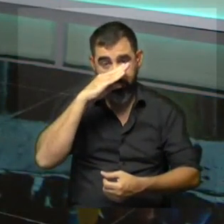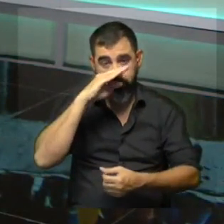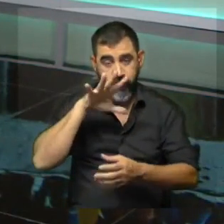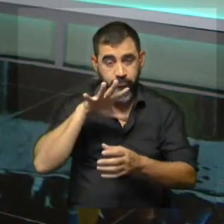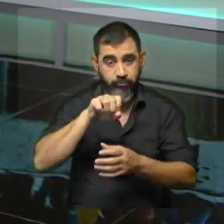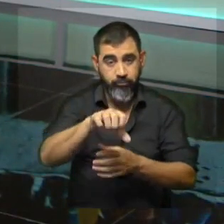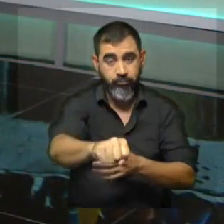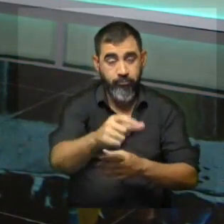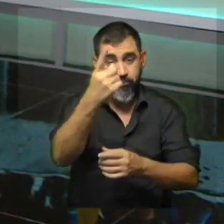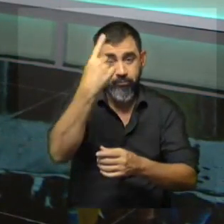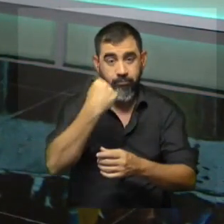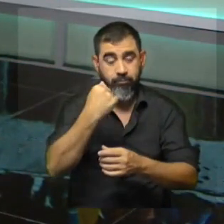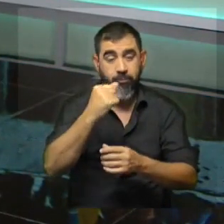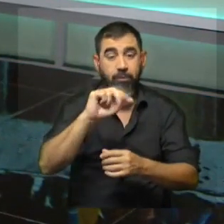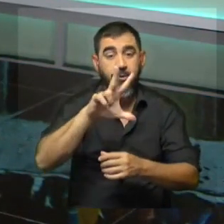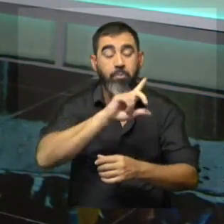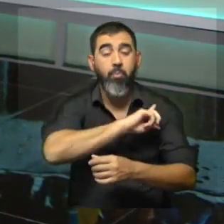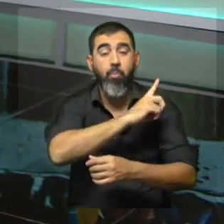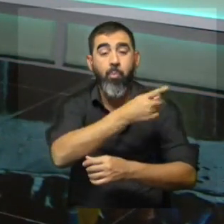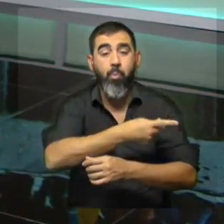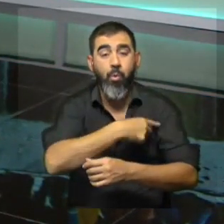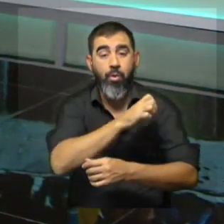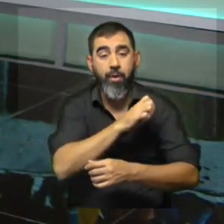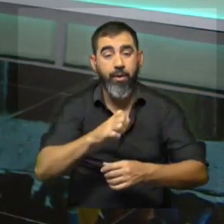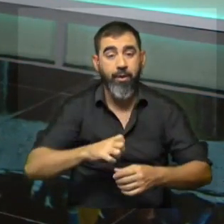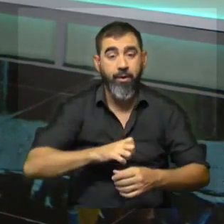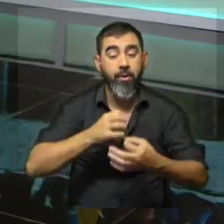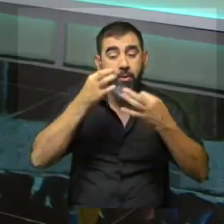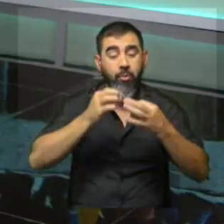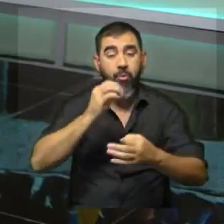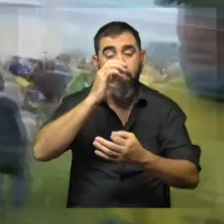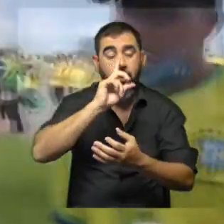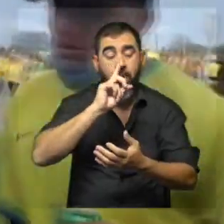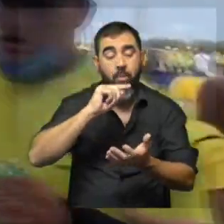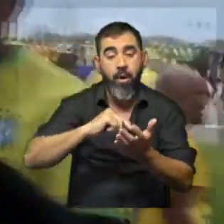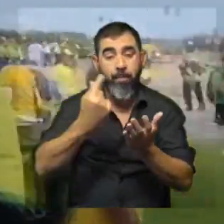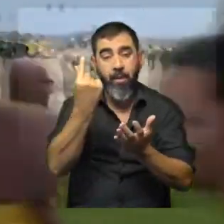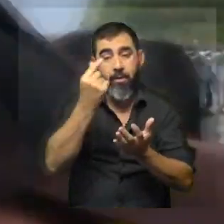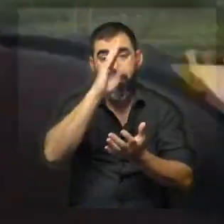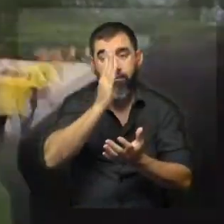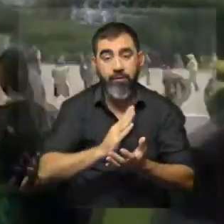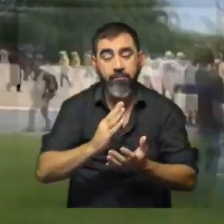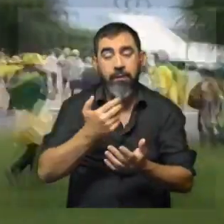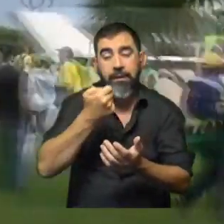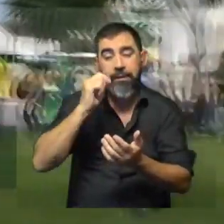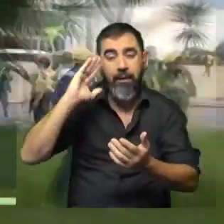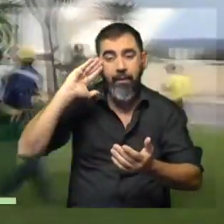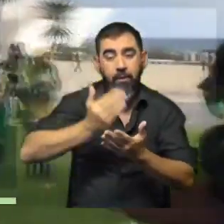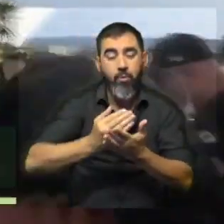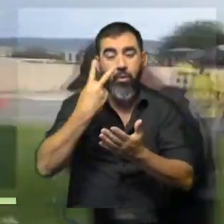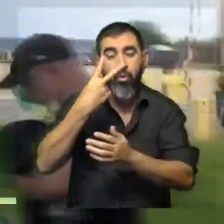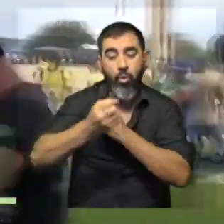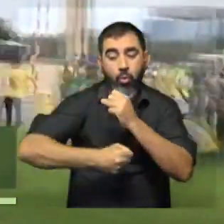atacaron ayer los tres poderes del Estado justamente en Brasilia en un intento de golpe de estado a dos años